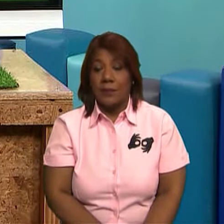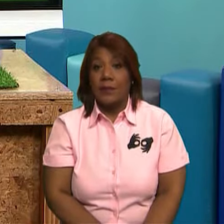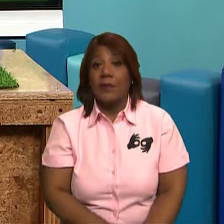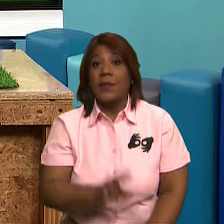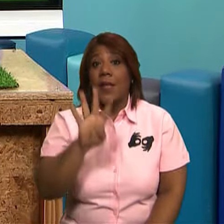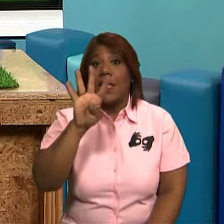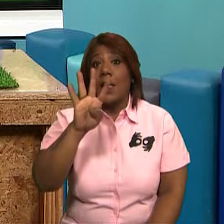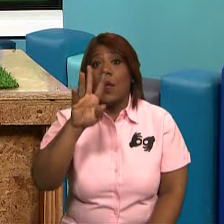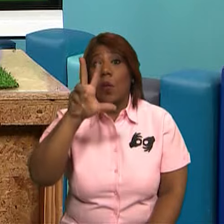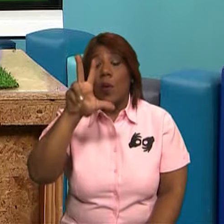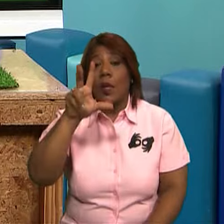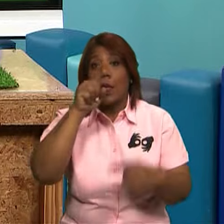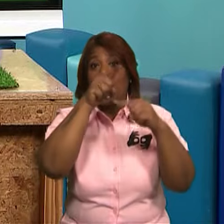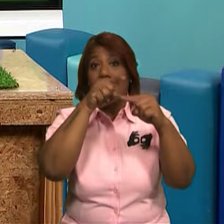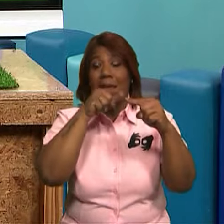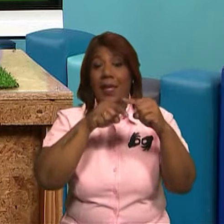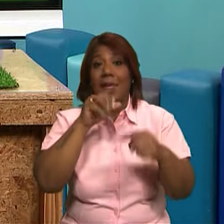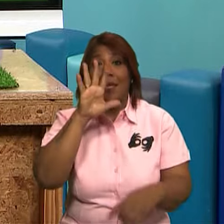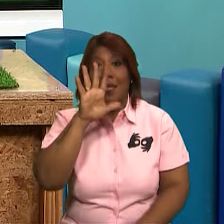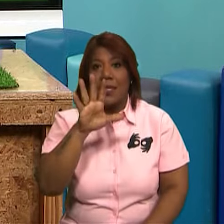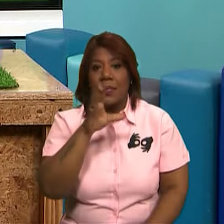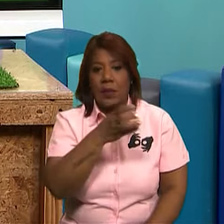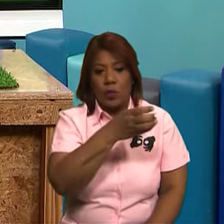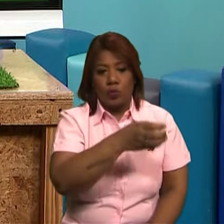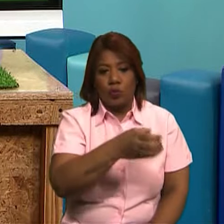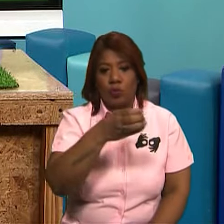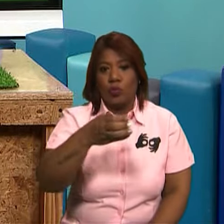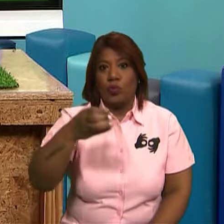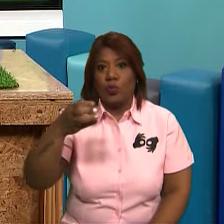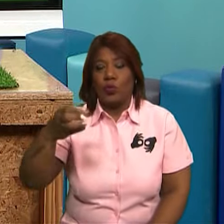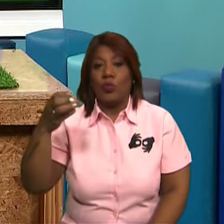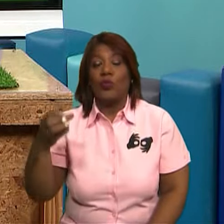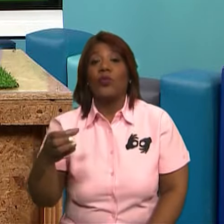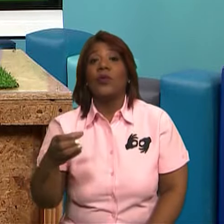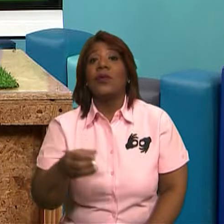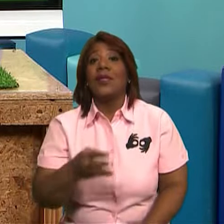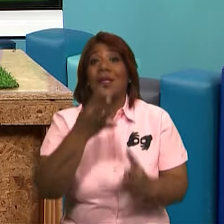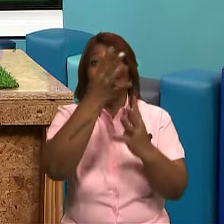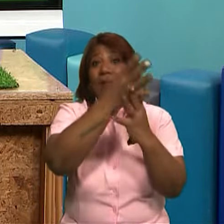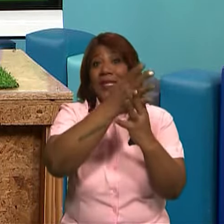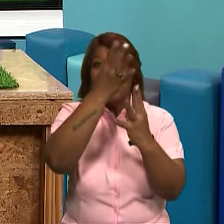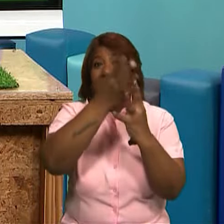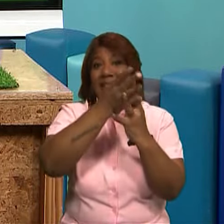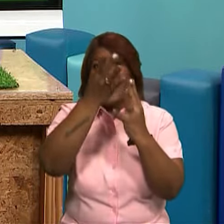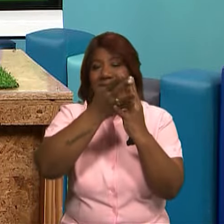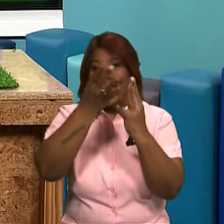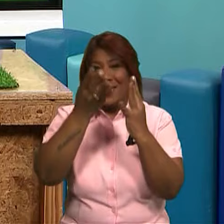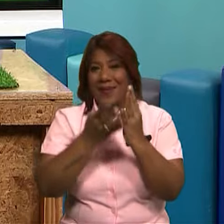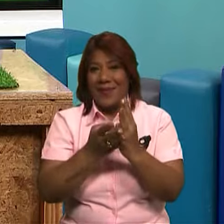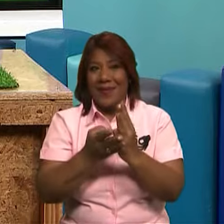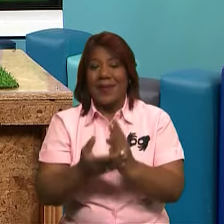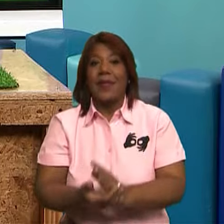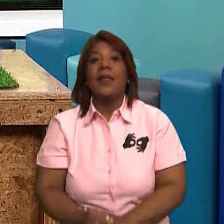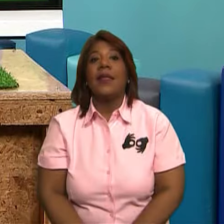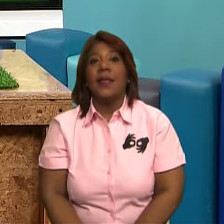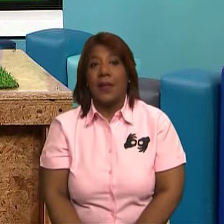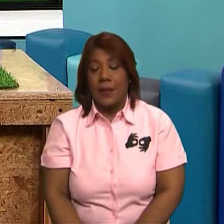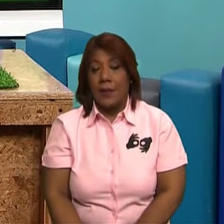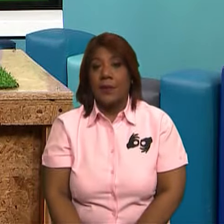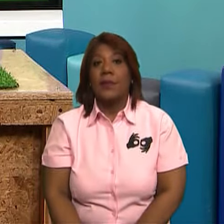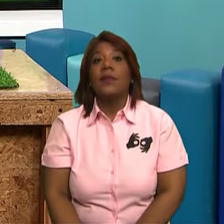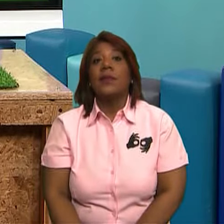dice 43 entre 5. Entonces vamos a repartir 43 bolitas que ya las tenemos en este